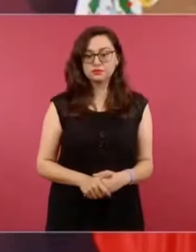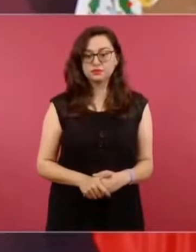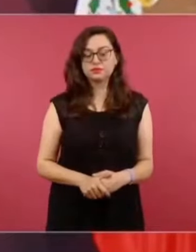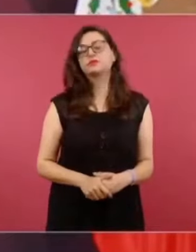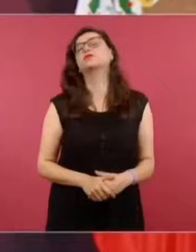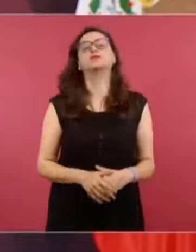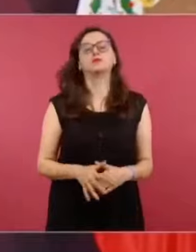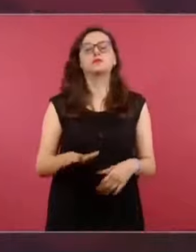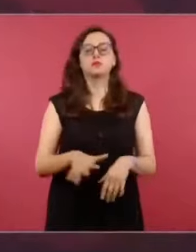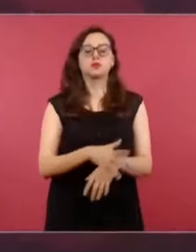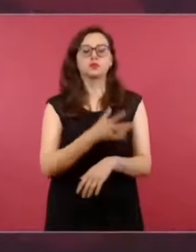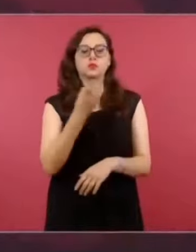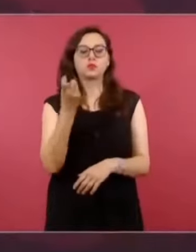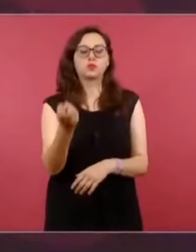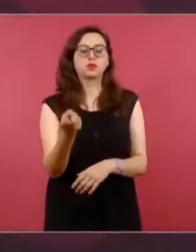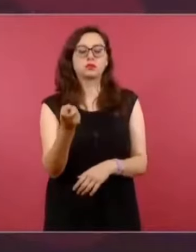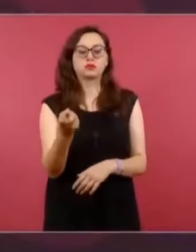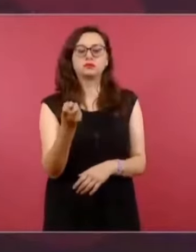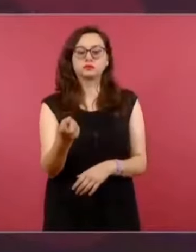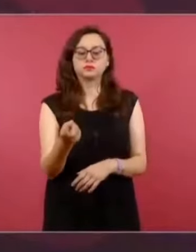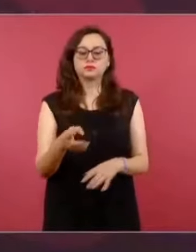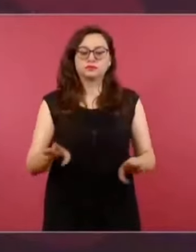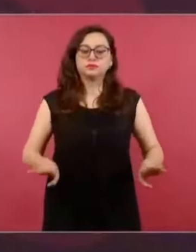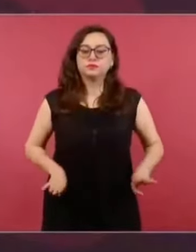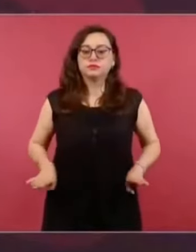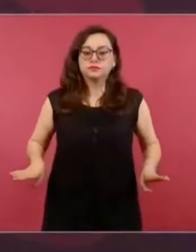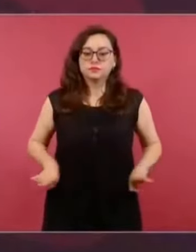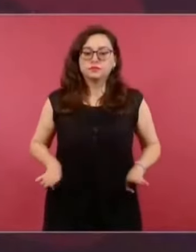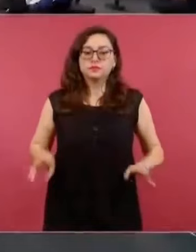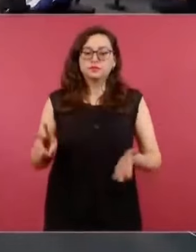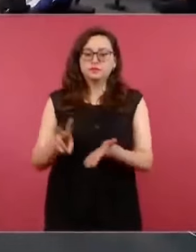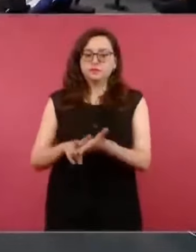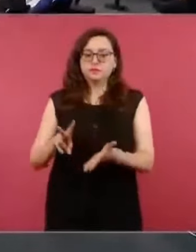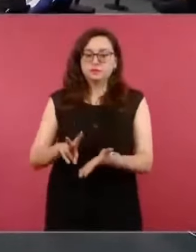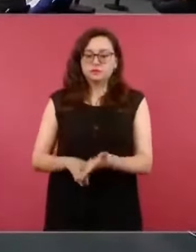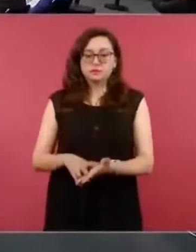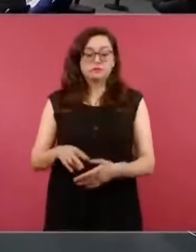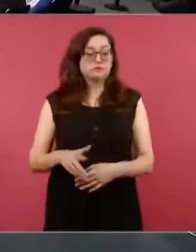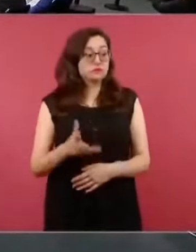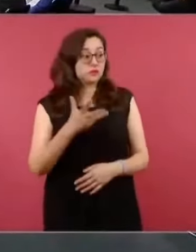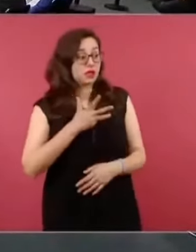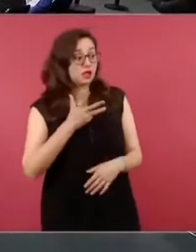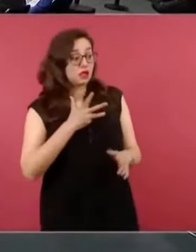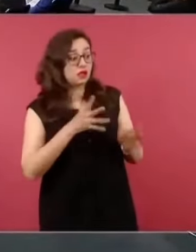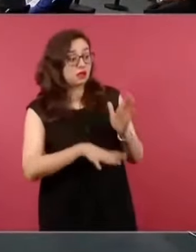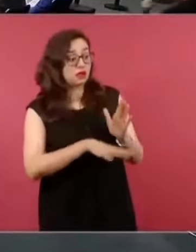Entonces, por eso los valores. A ver si está.